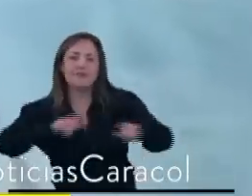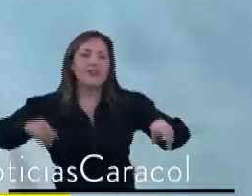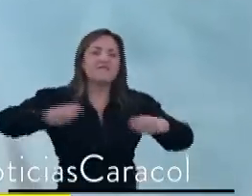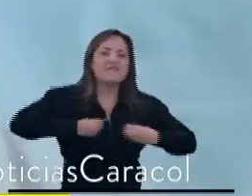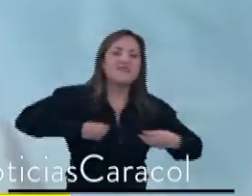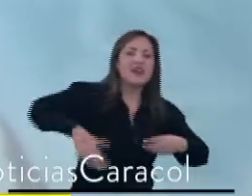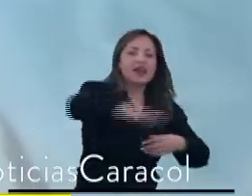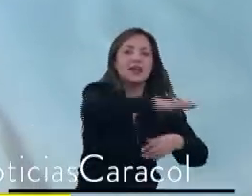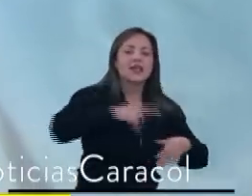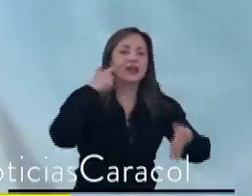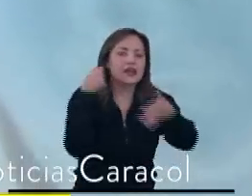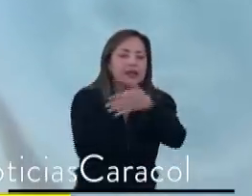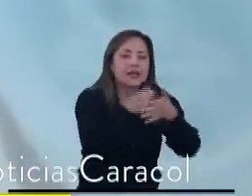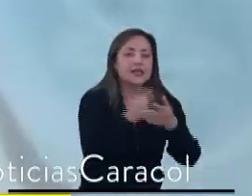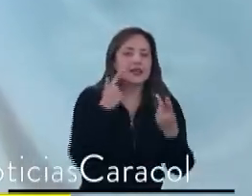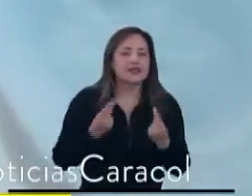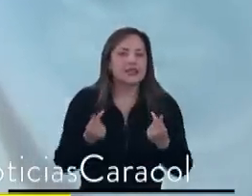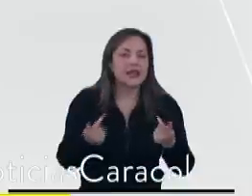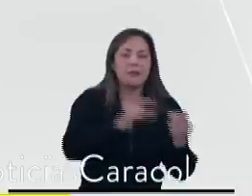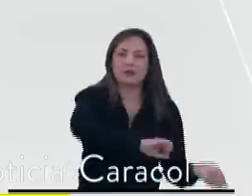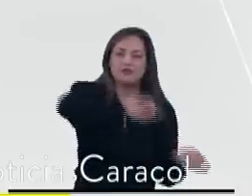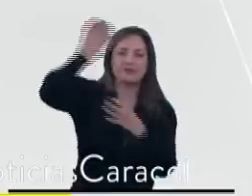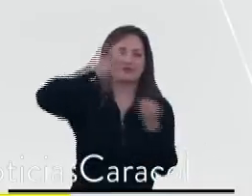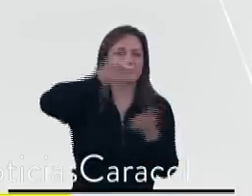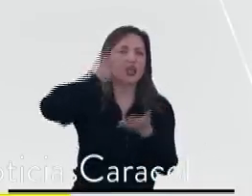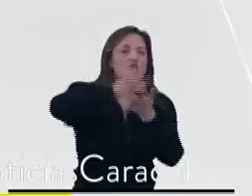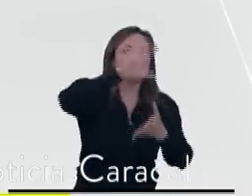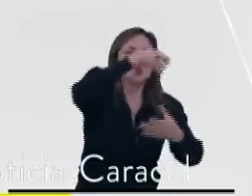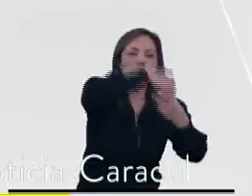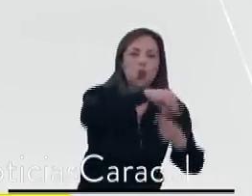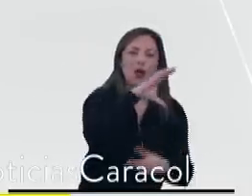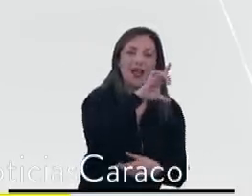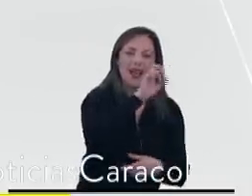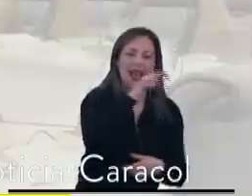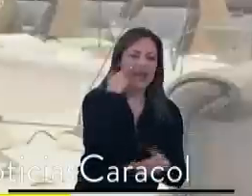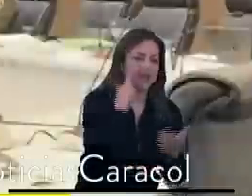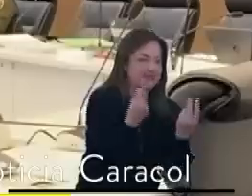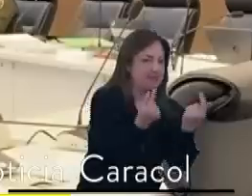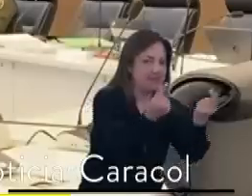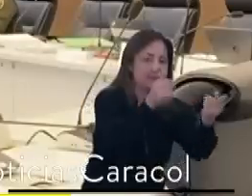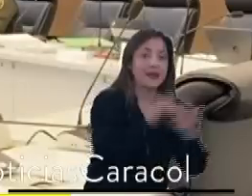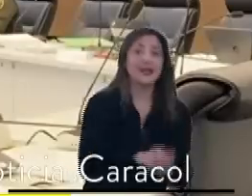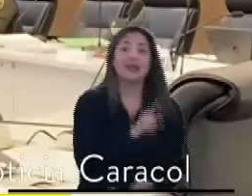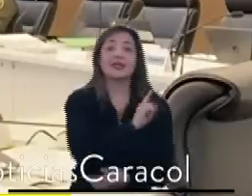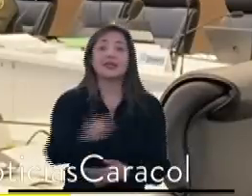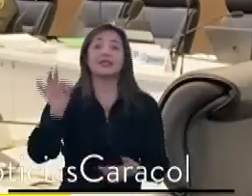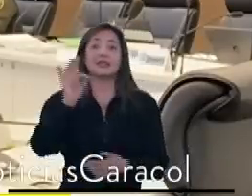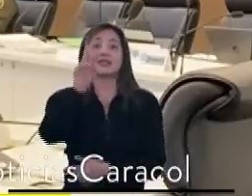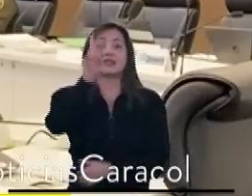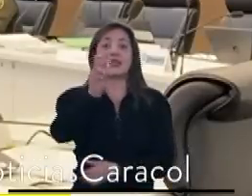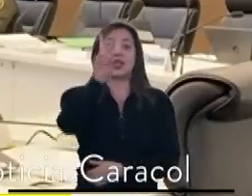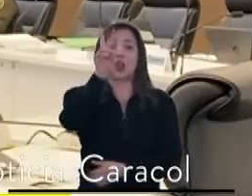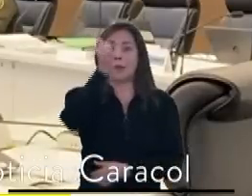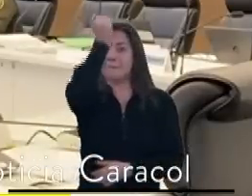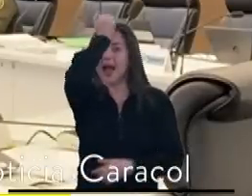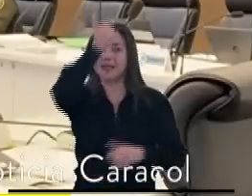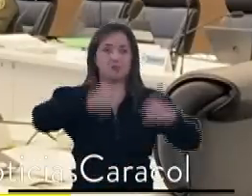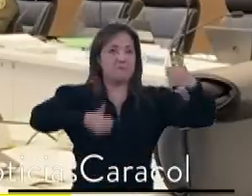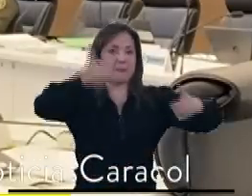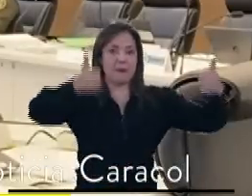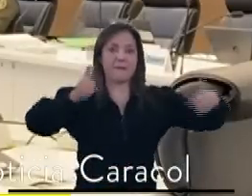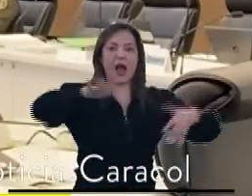y acelerar los procesos de extradición contra miembros de ese grupo criminal. De los 72 cabecillas que tiene el Clan del